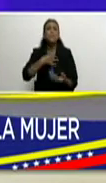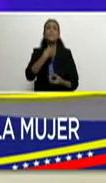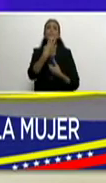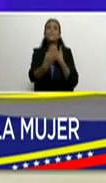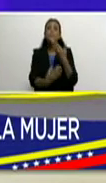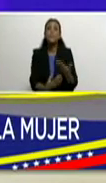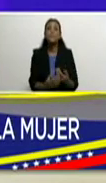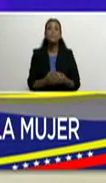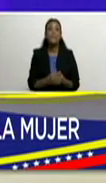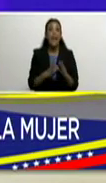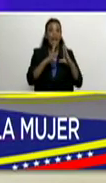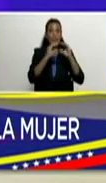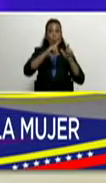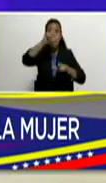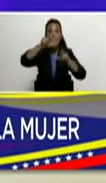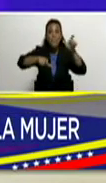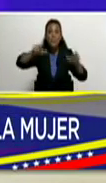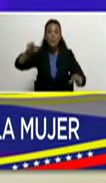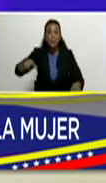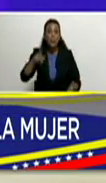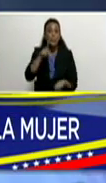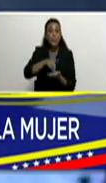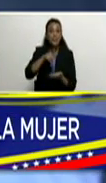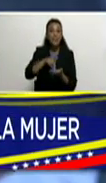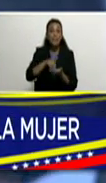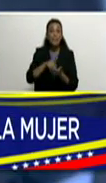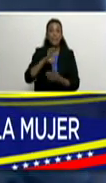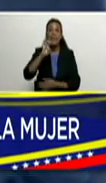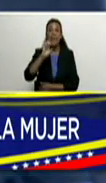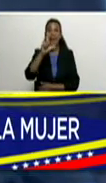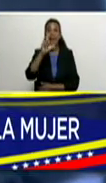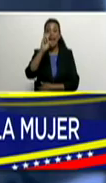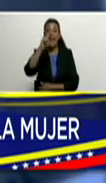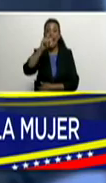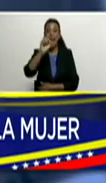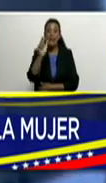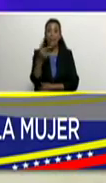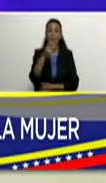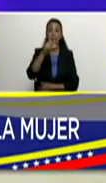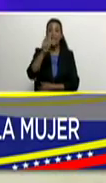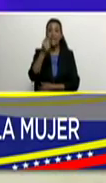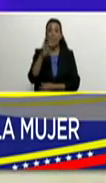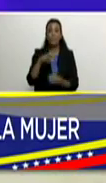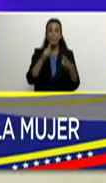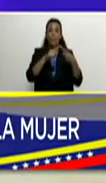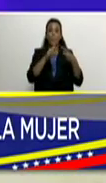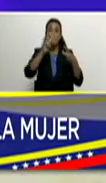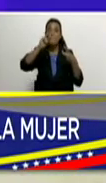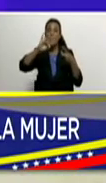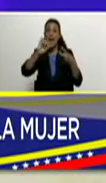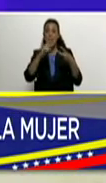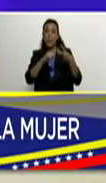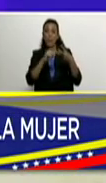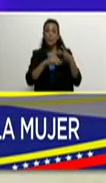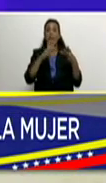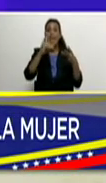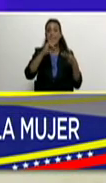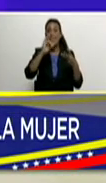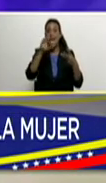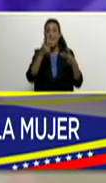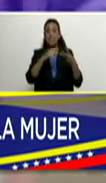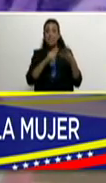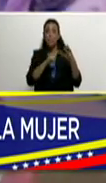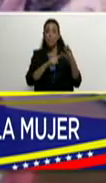A todas y cada una. A Elena Gil, María Inés Torres, Daisy